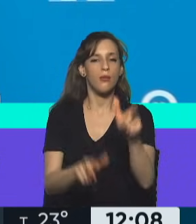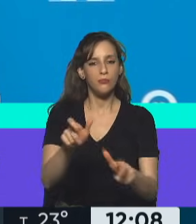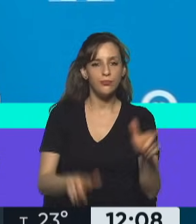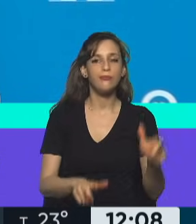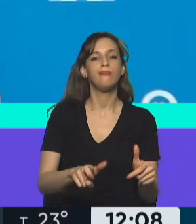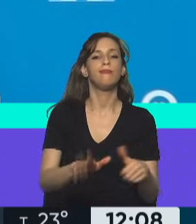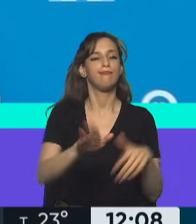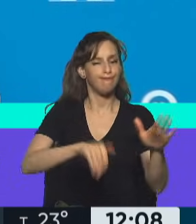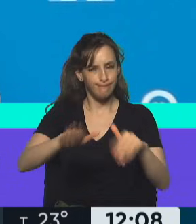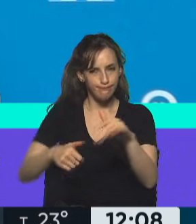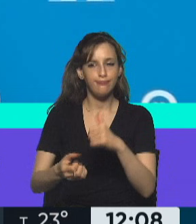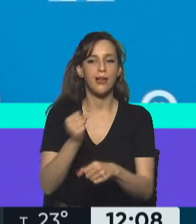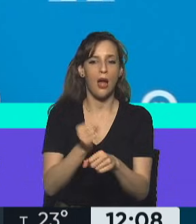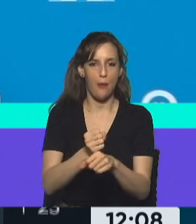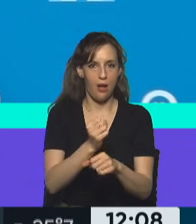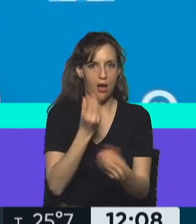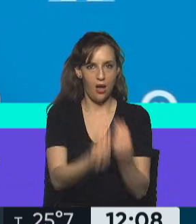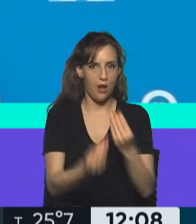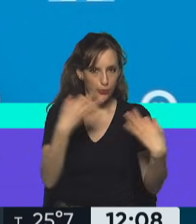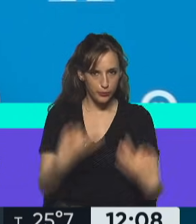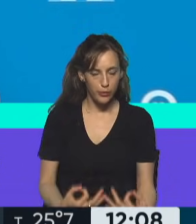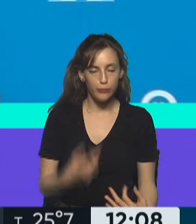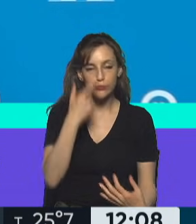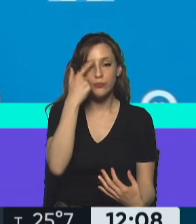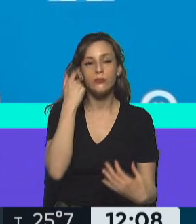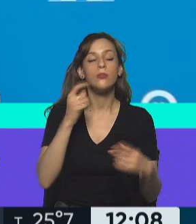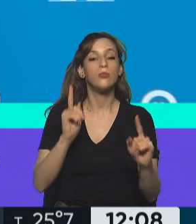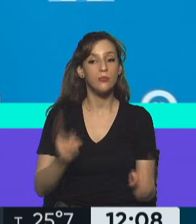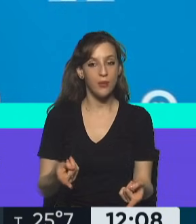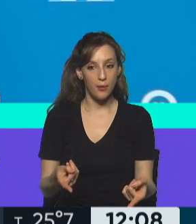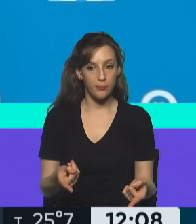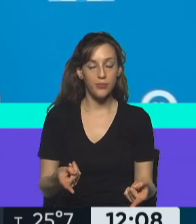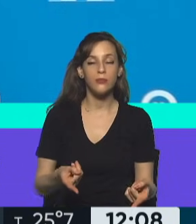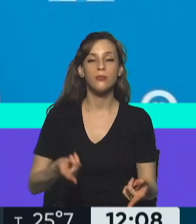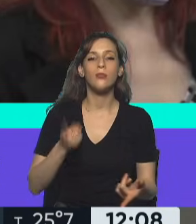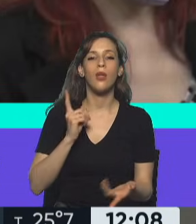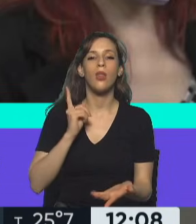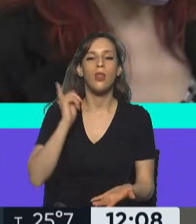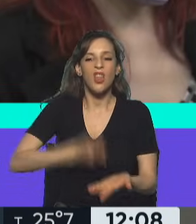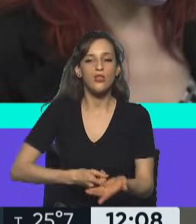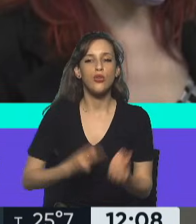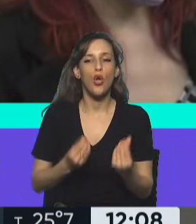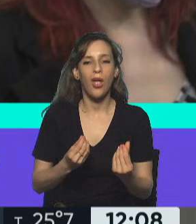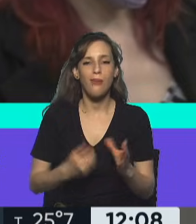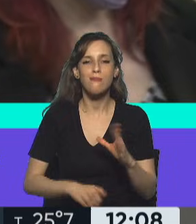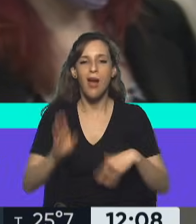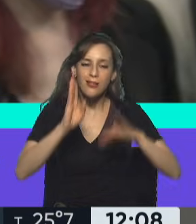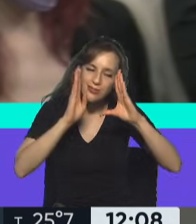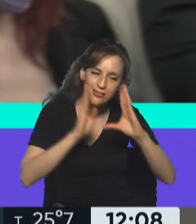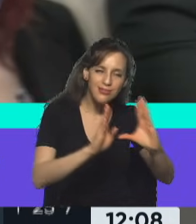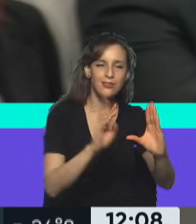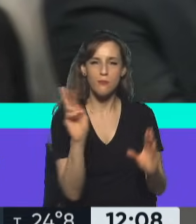de la economía popular. Dentro de esos trabajadores, por supuesto, también la medida contempla que sean las mujeres, que aquellas empresas que contraten